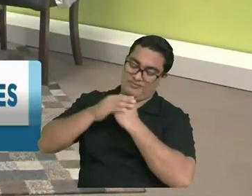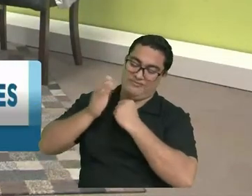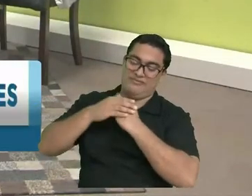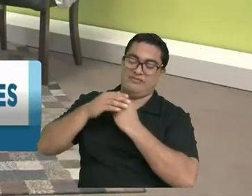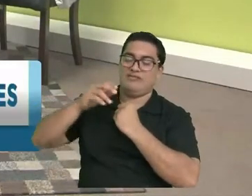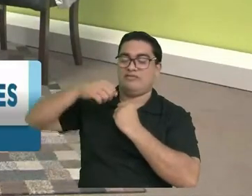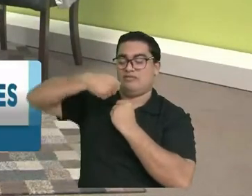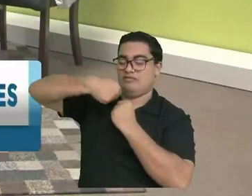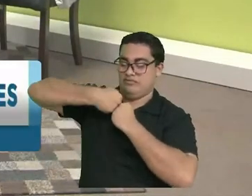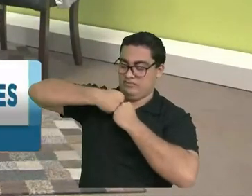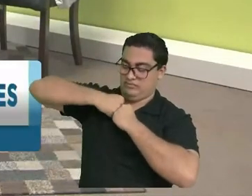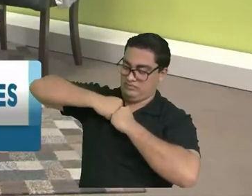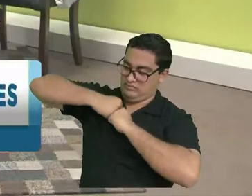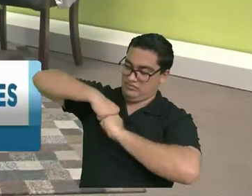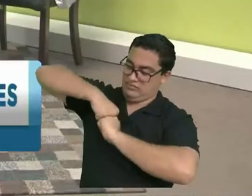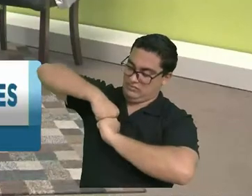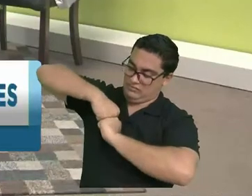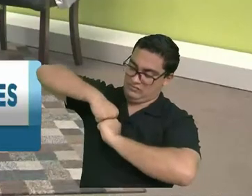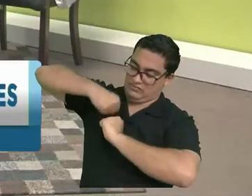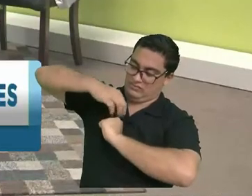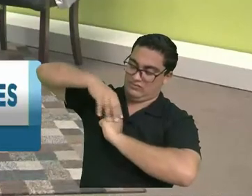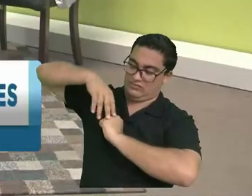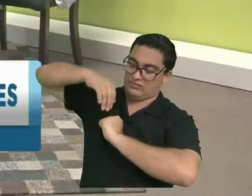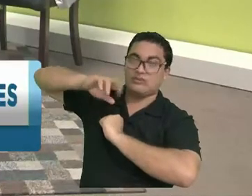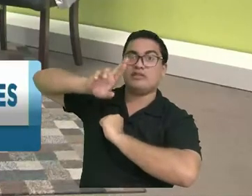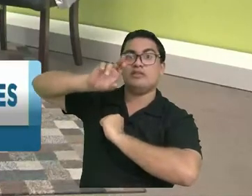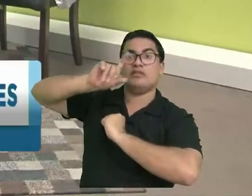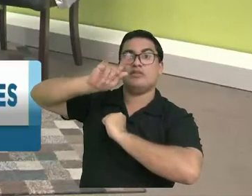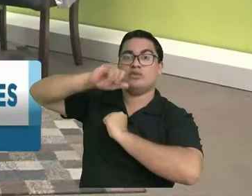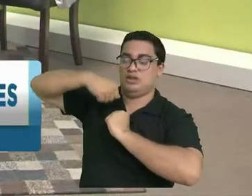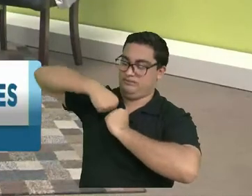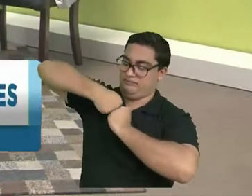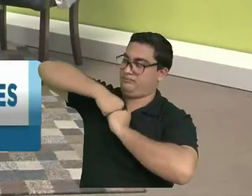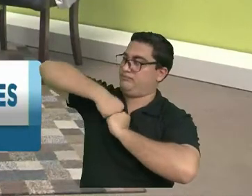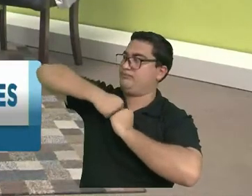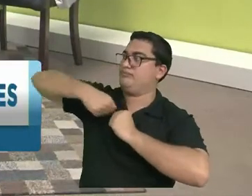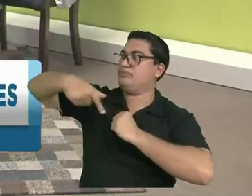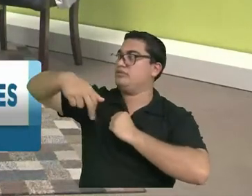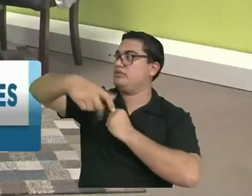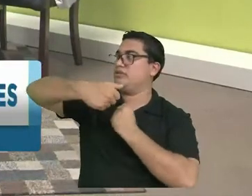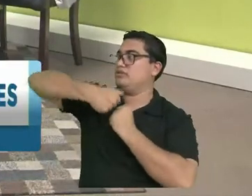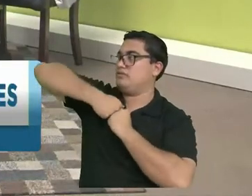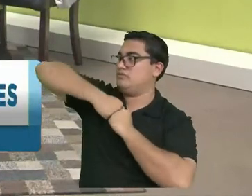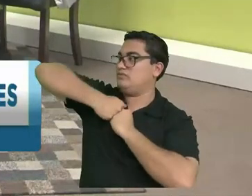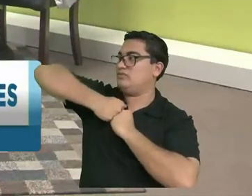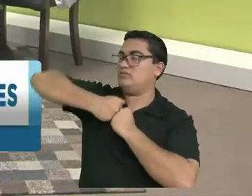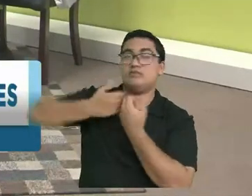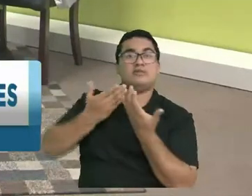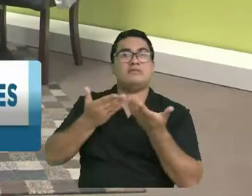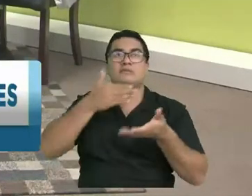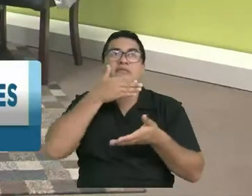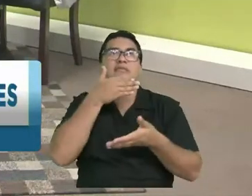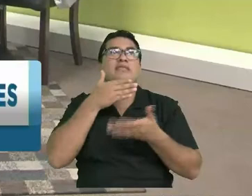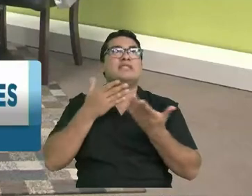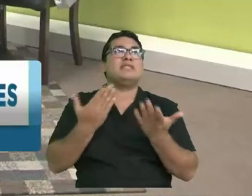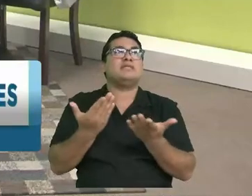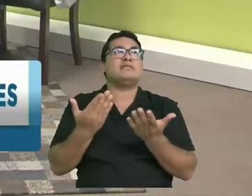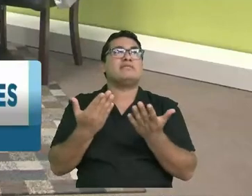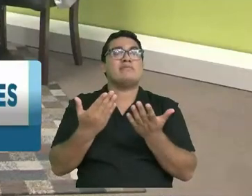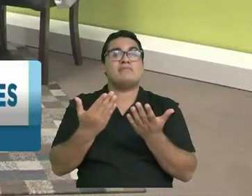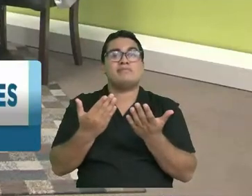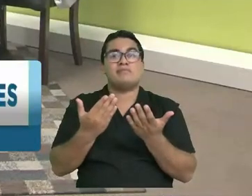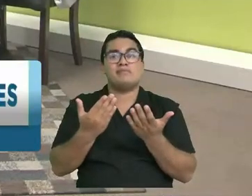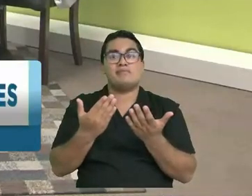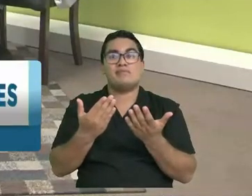peso no debería de caer aquí, debería caer en el centro de la rodilla. Cuando andamos tacones normal, con un zapato normal cae aquí. Cae ahí